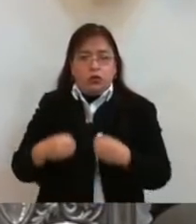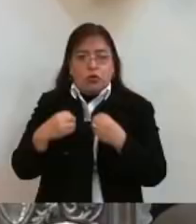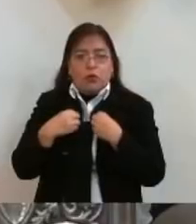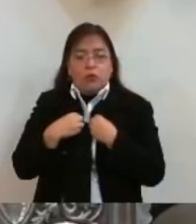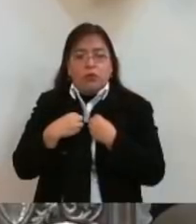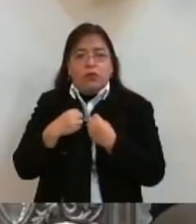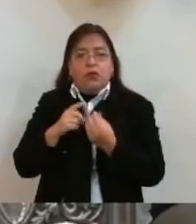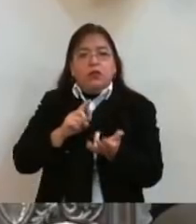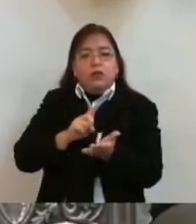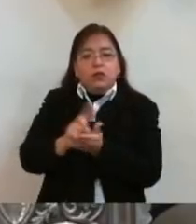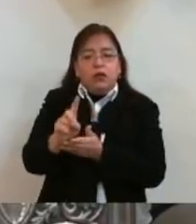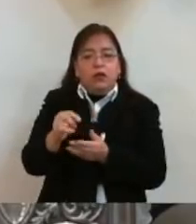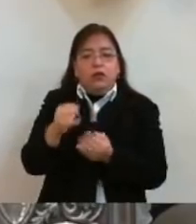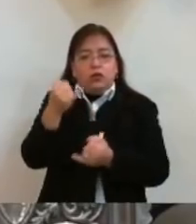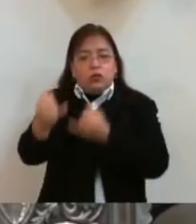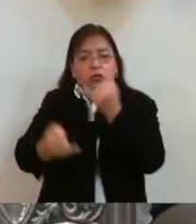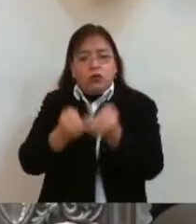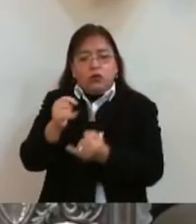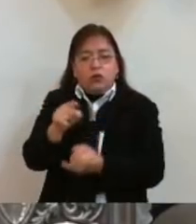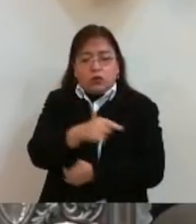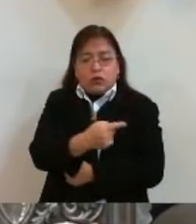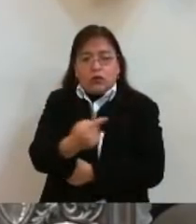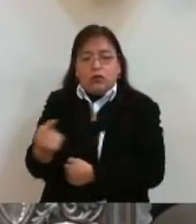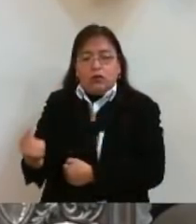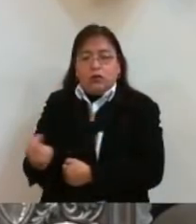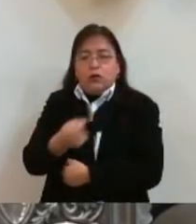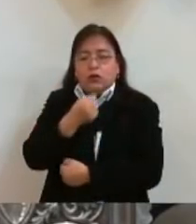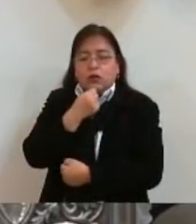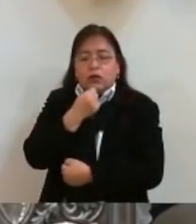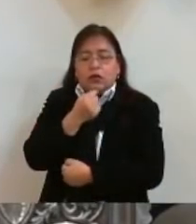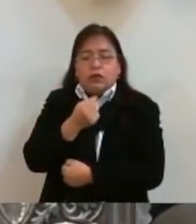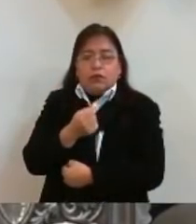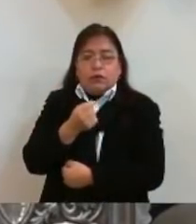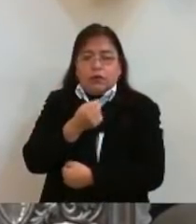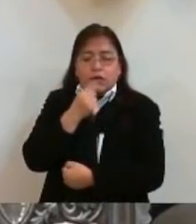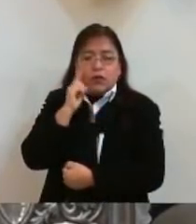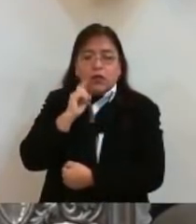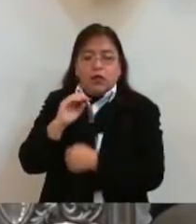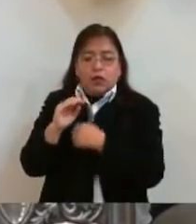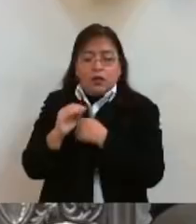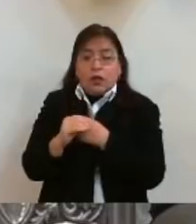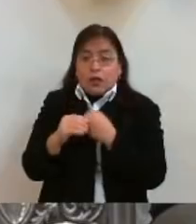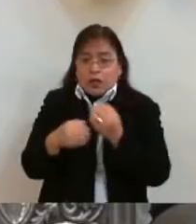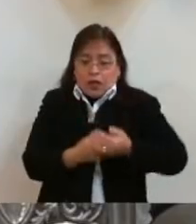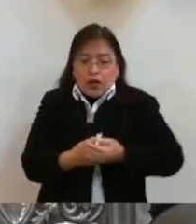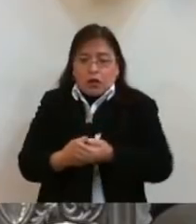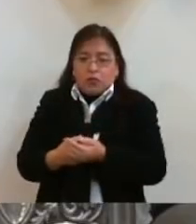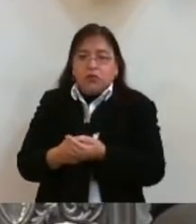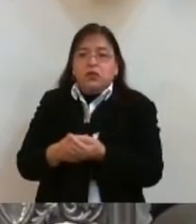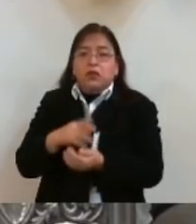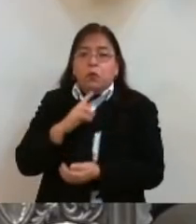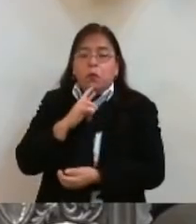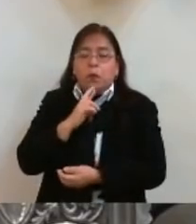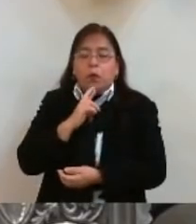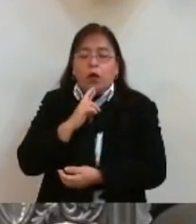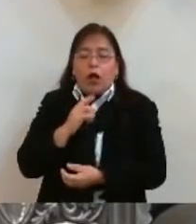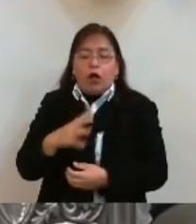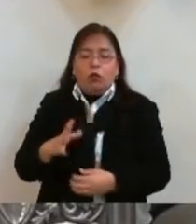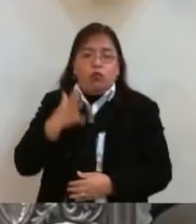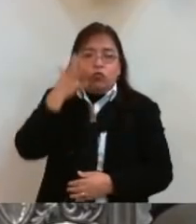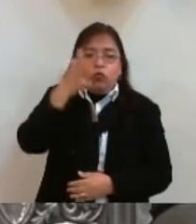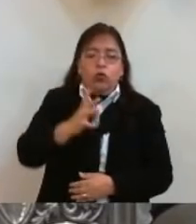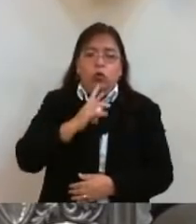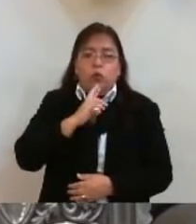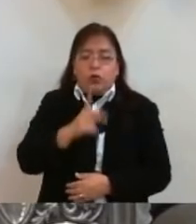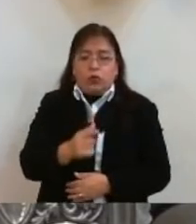jugar, tienen derecho a un futuro siempre mejor. Que las niñas